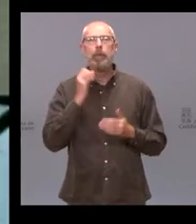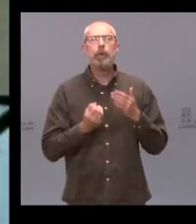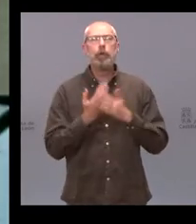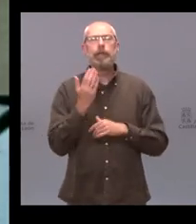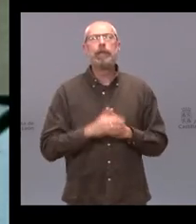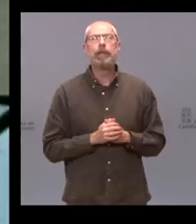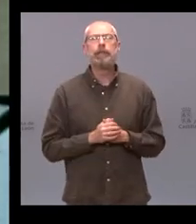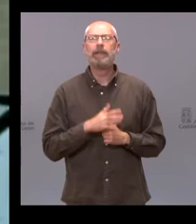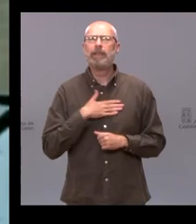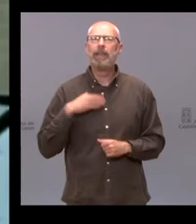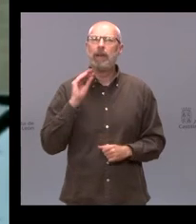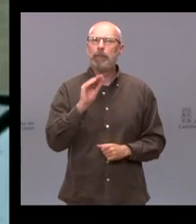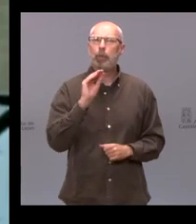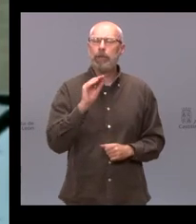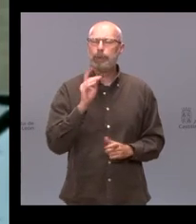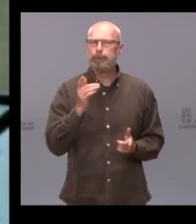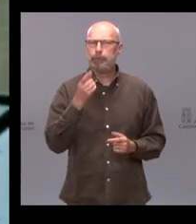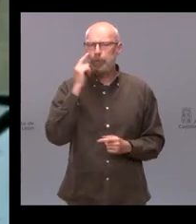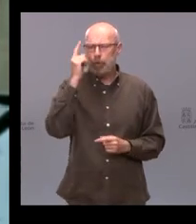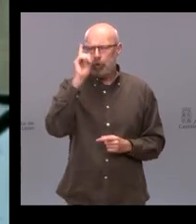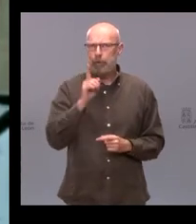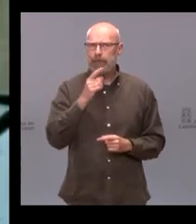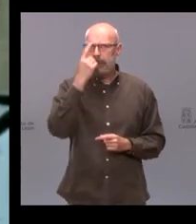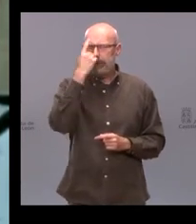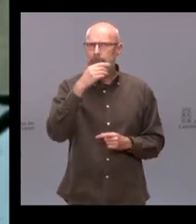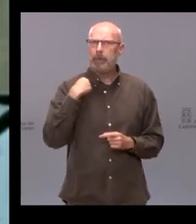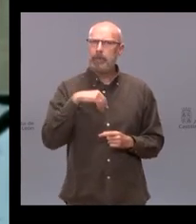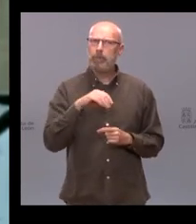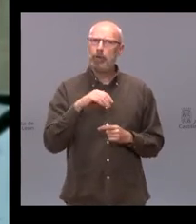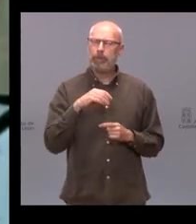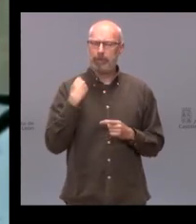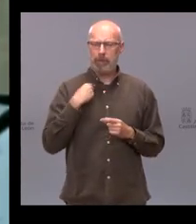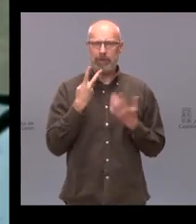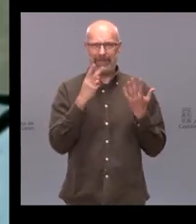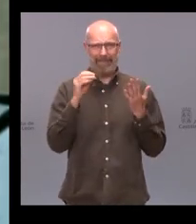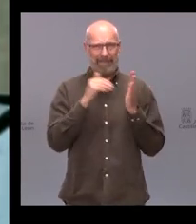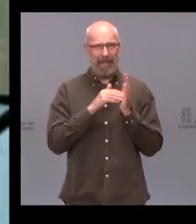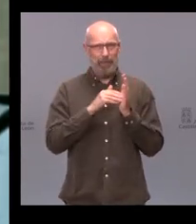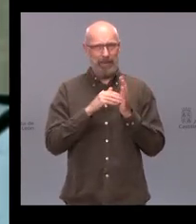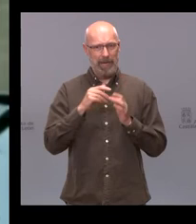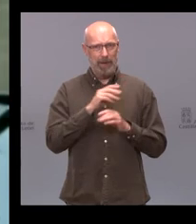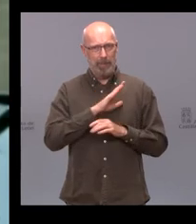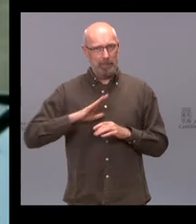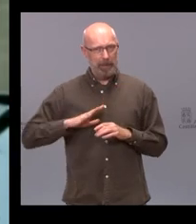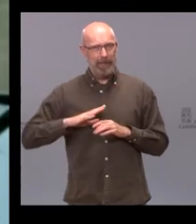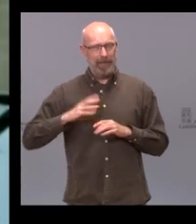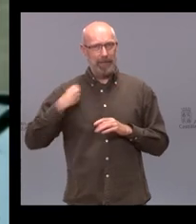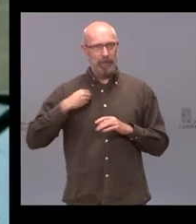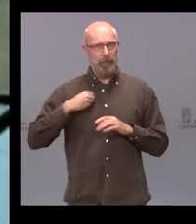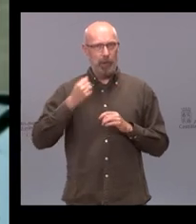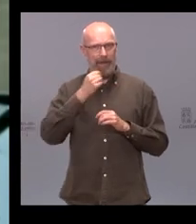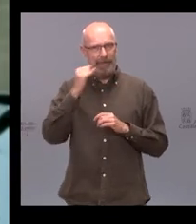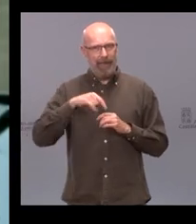quería preguntar, no sé si tiene el dato de estos 70.000 pendientes de AstraZeneca, el reparto por provincias, cuántos son de